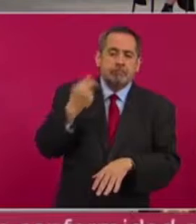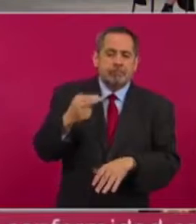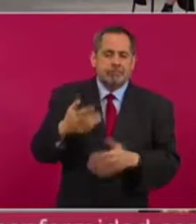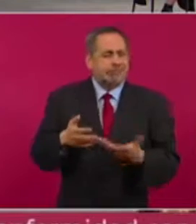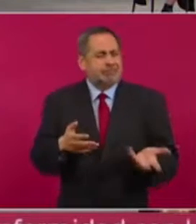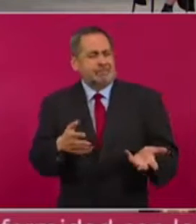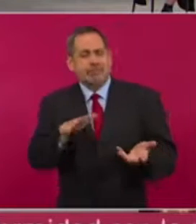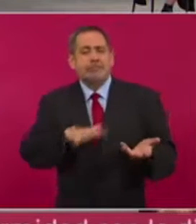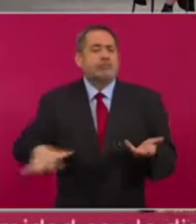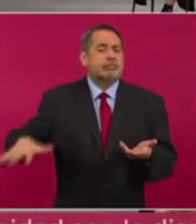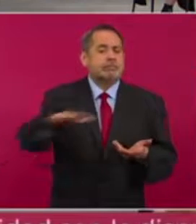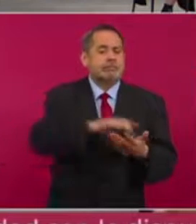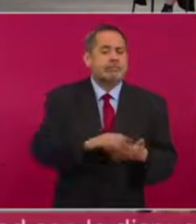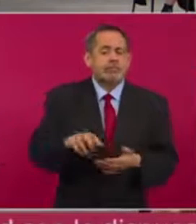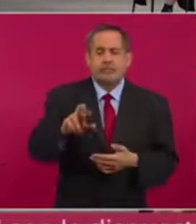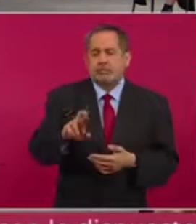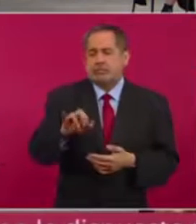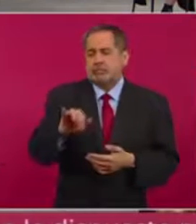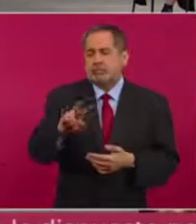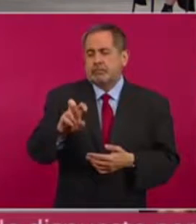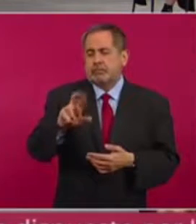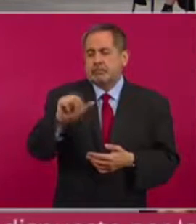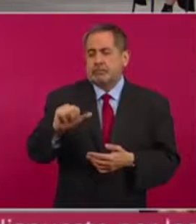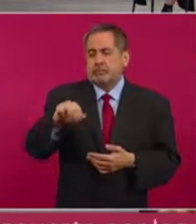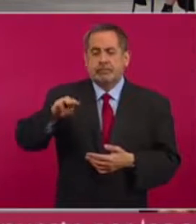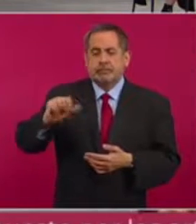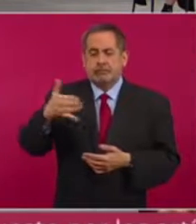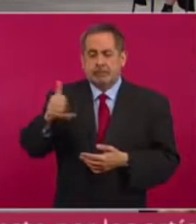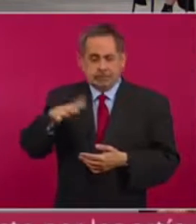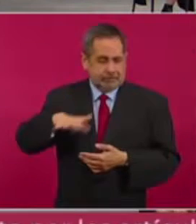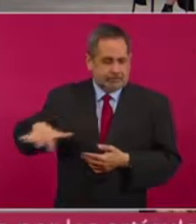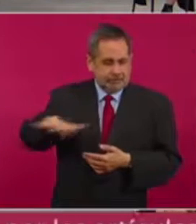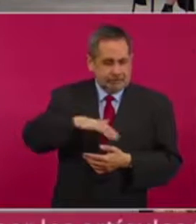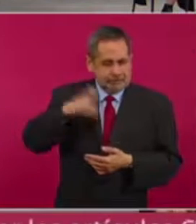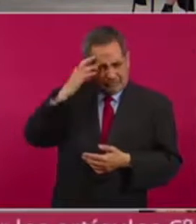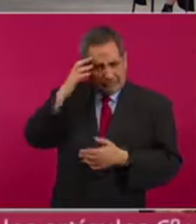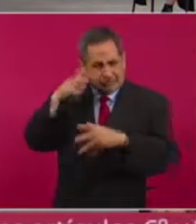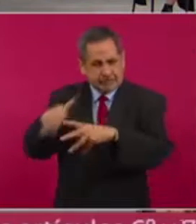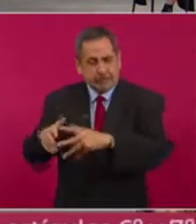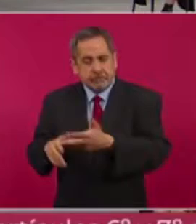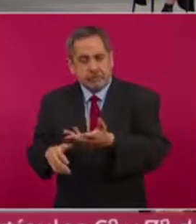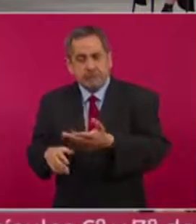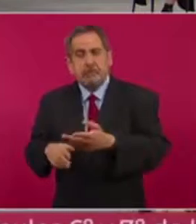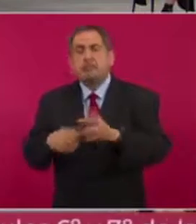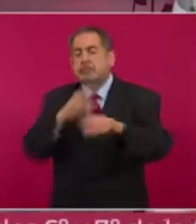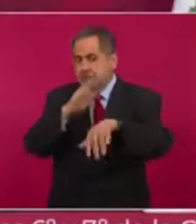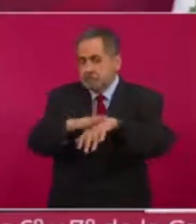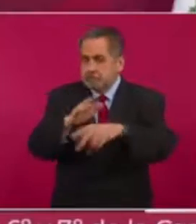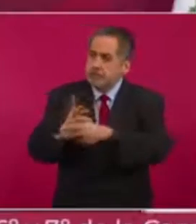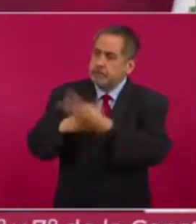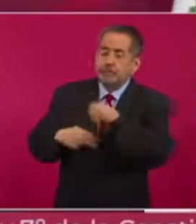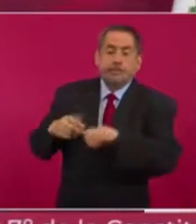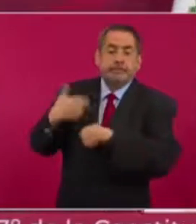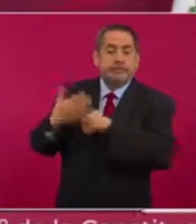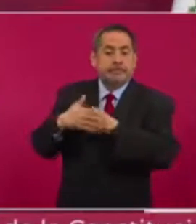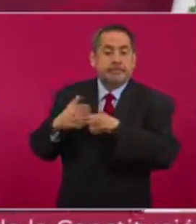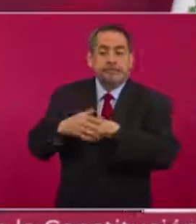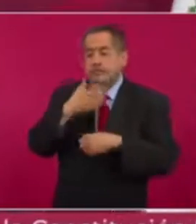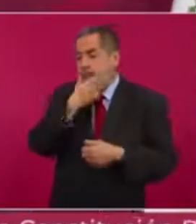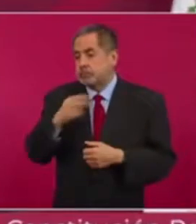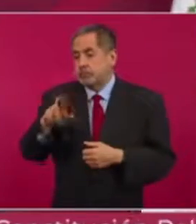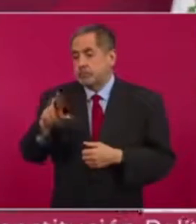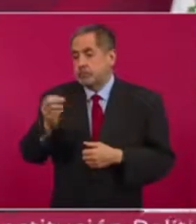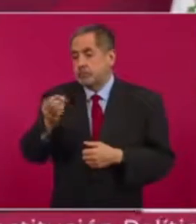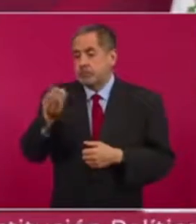Maya, ya quedamos que va a venir aquí Román Meyer, porque